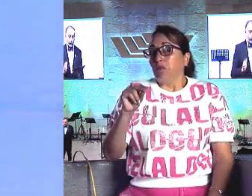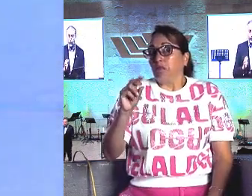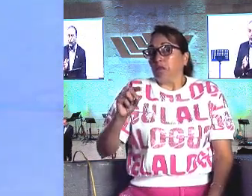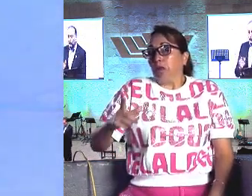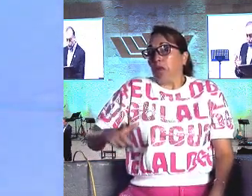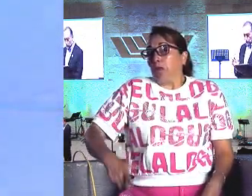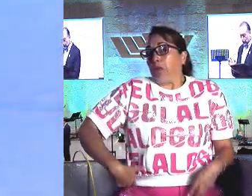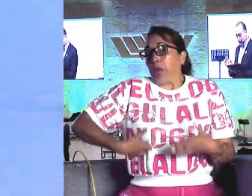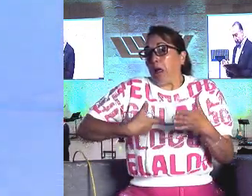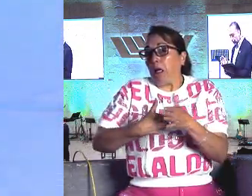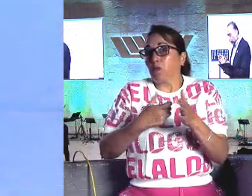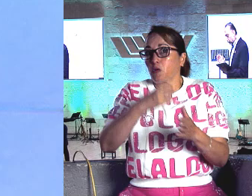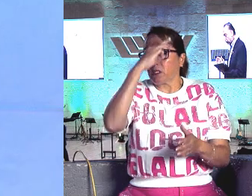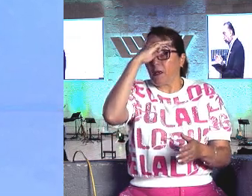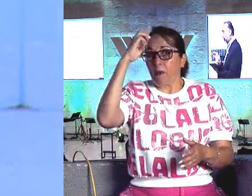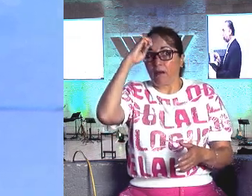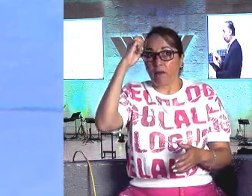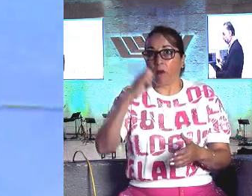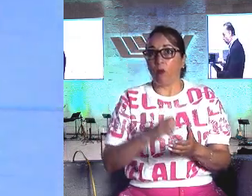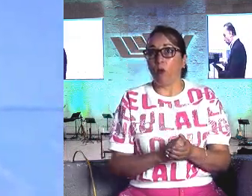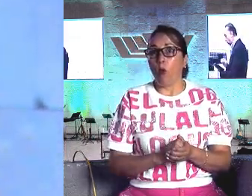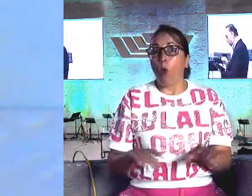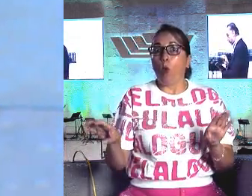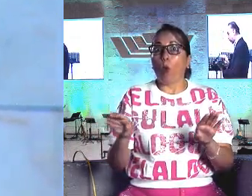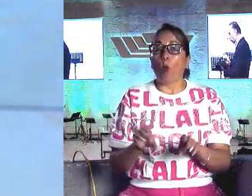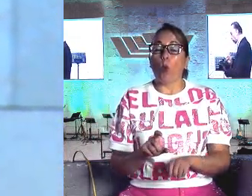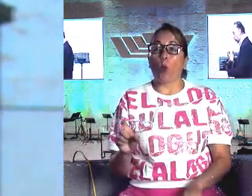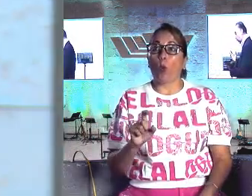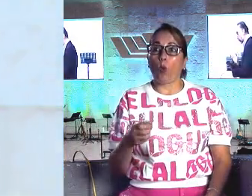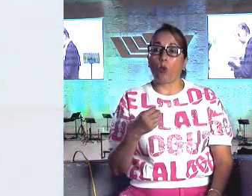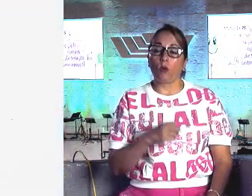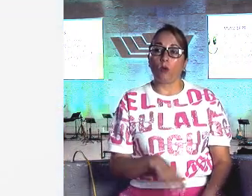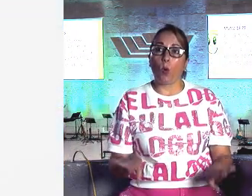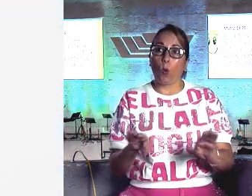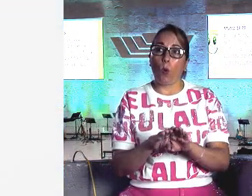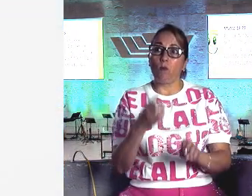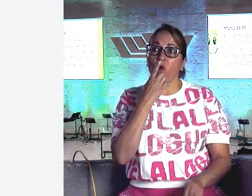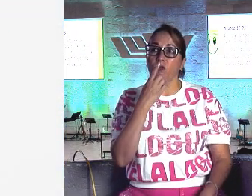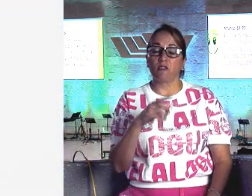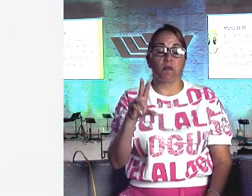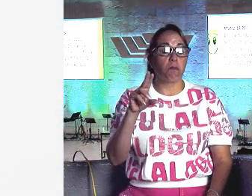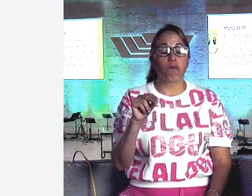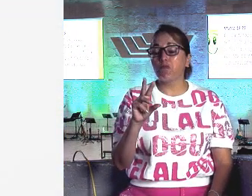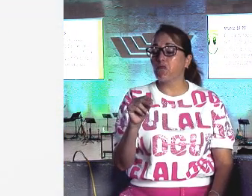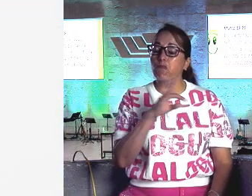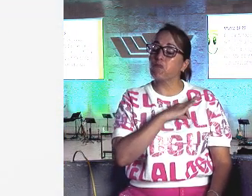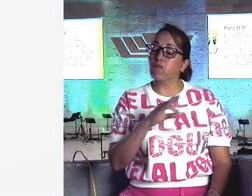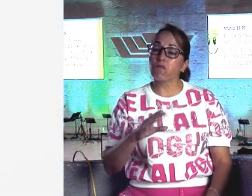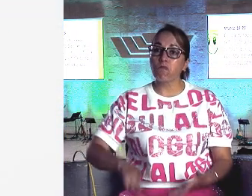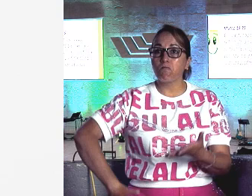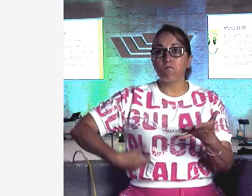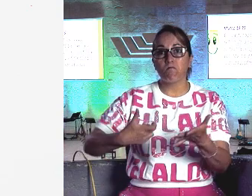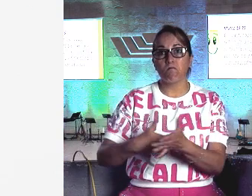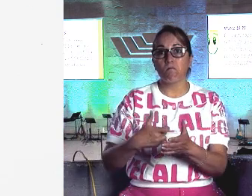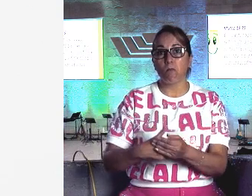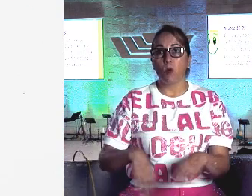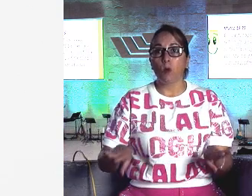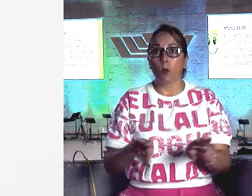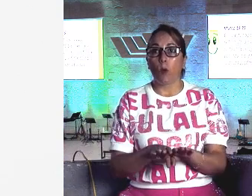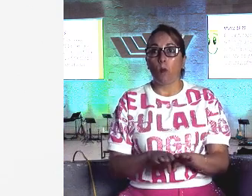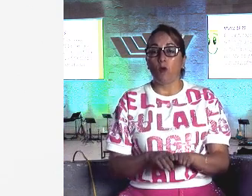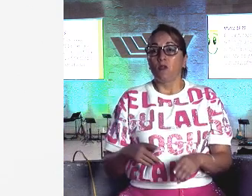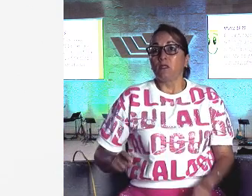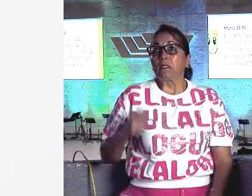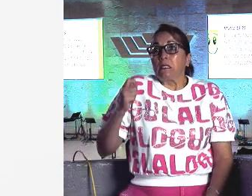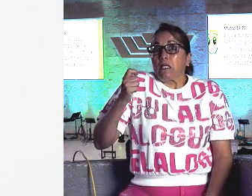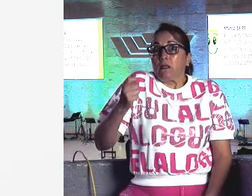en Mateo 18, 25 nos explica. Dice: como este no podía pagar, su Señor ordenó que lo vendieran. Significa que se volvió